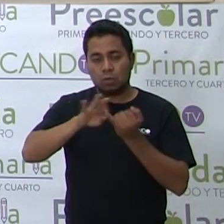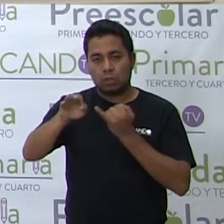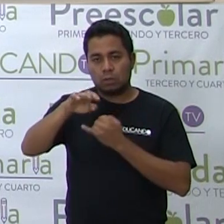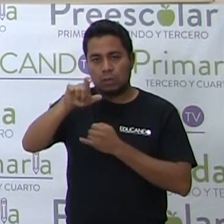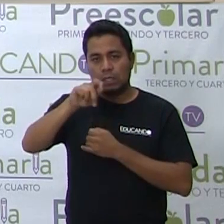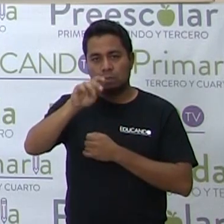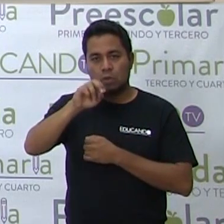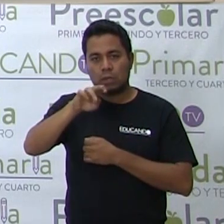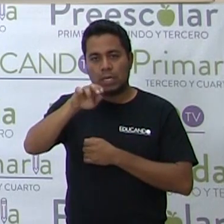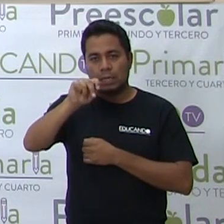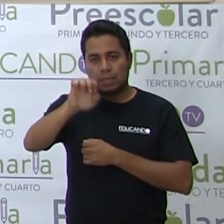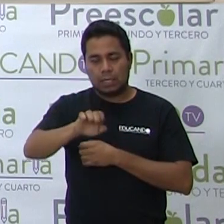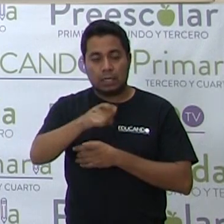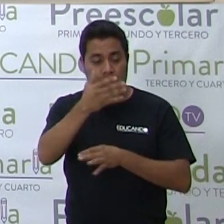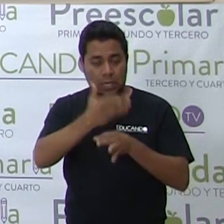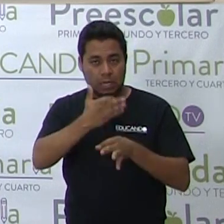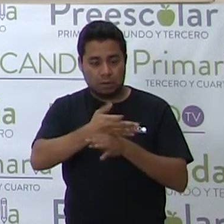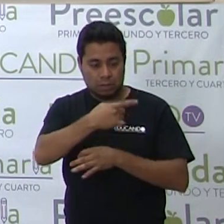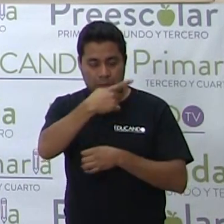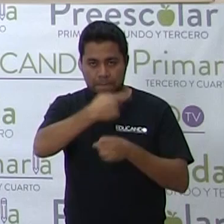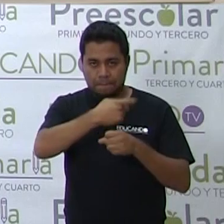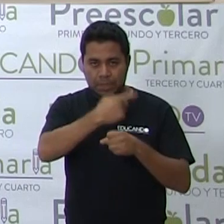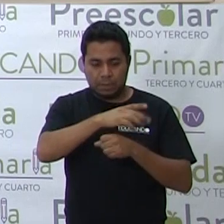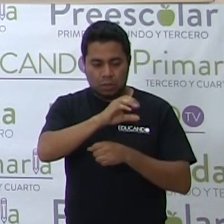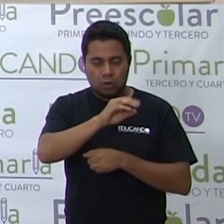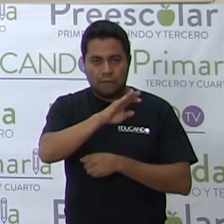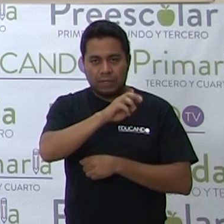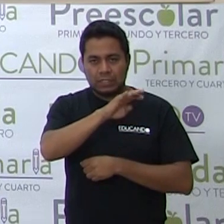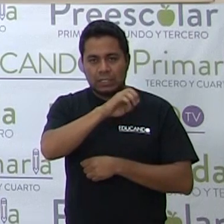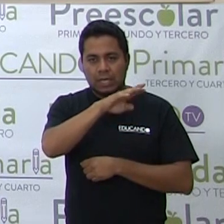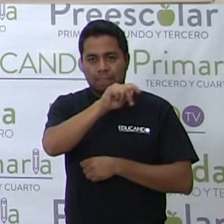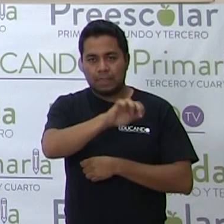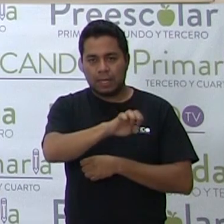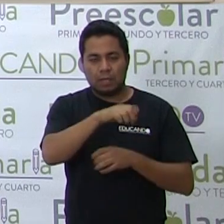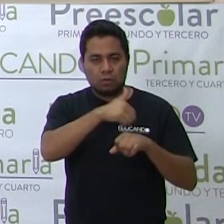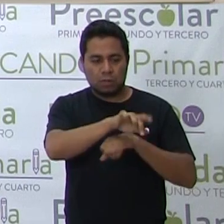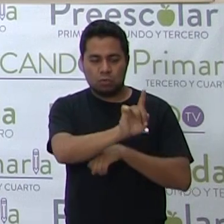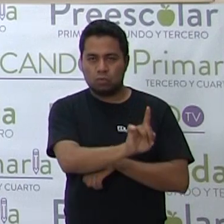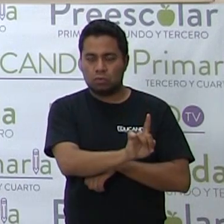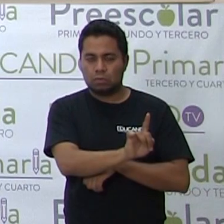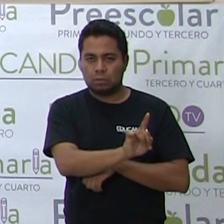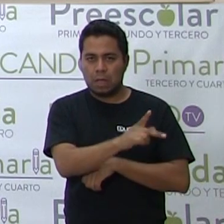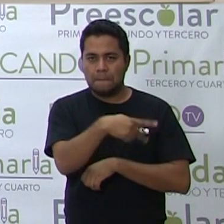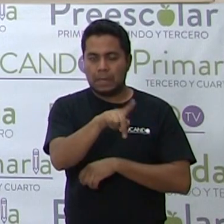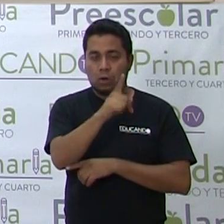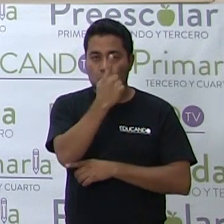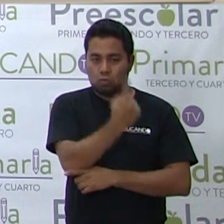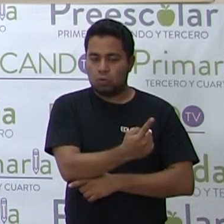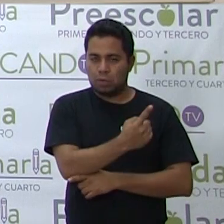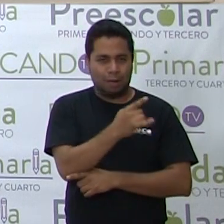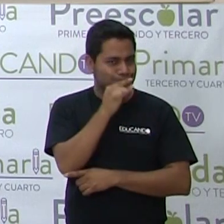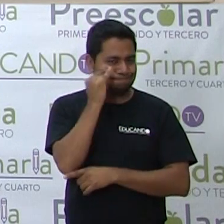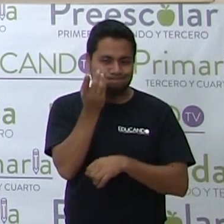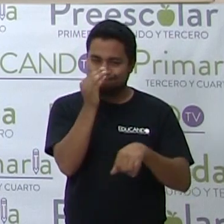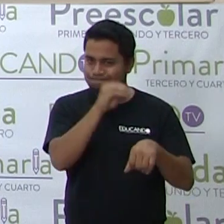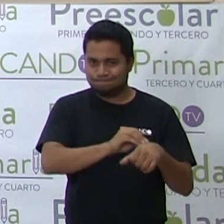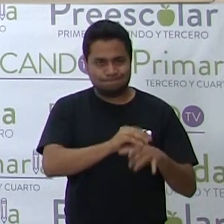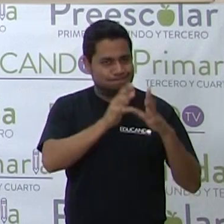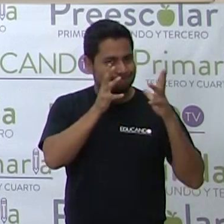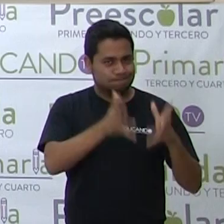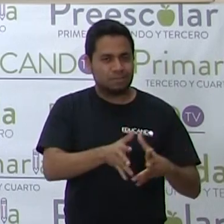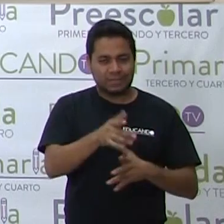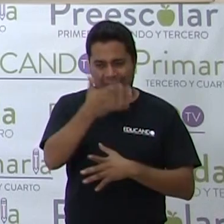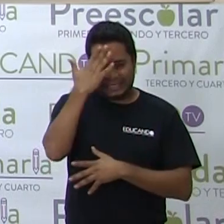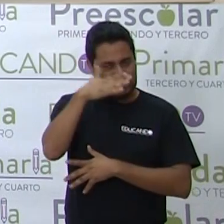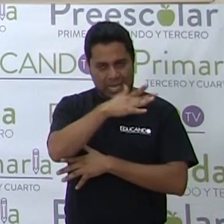exponente en este caso el primer coeficiente es el número uno pero el uno no se pone como todos